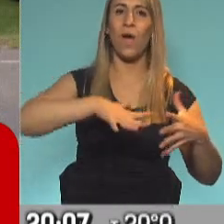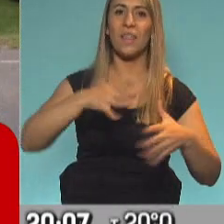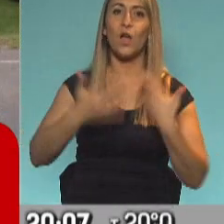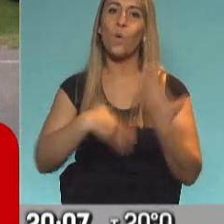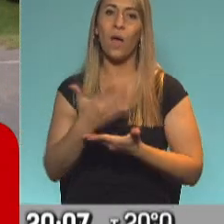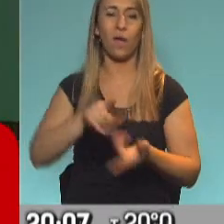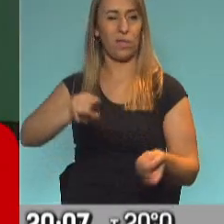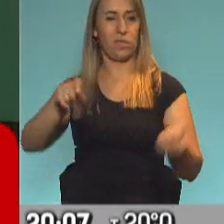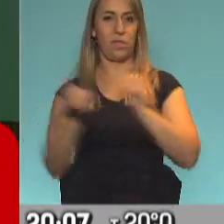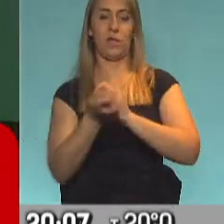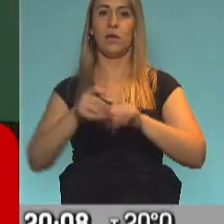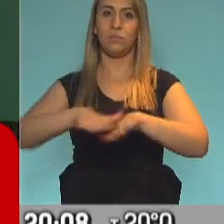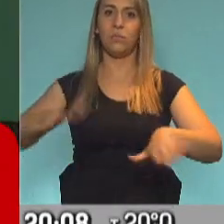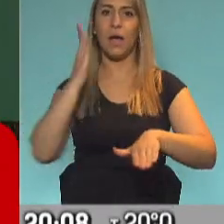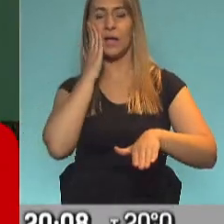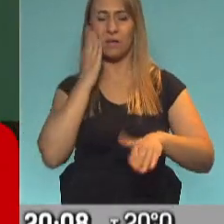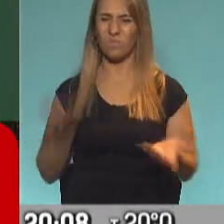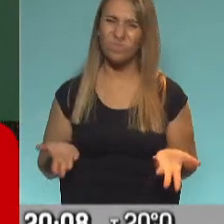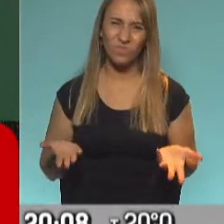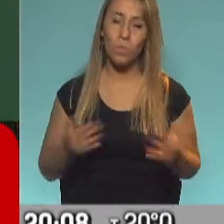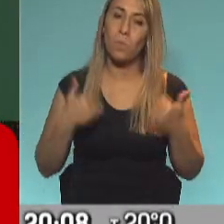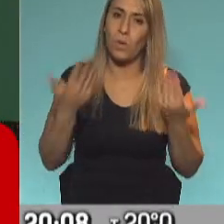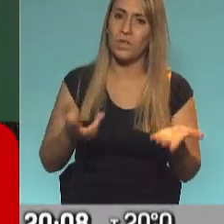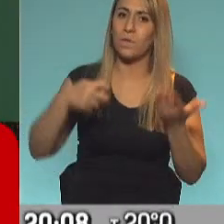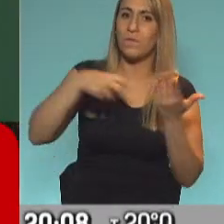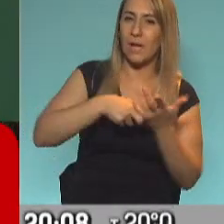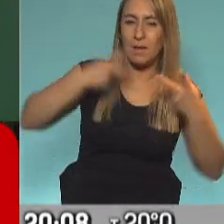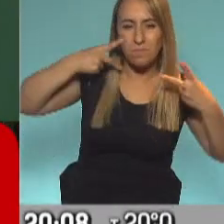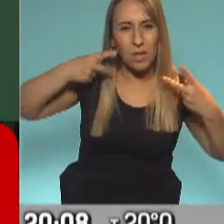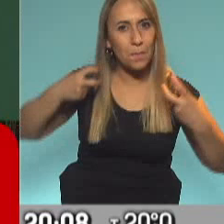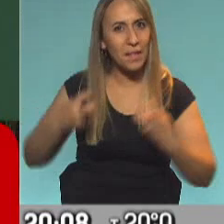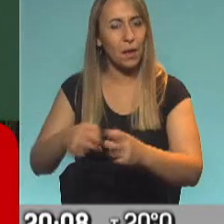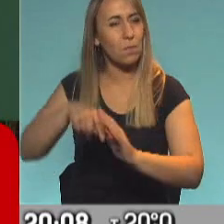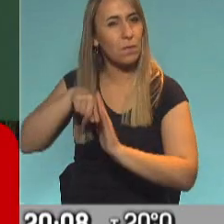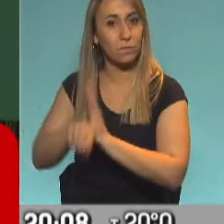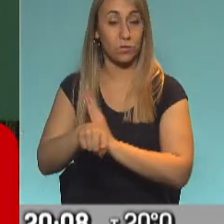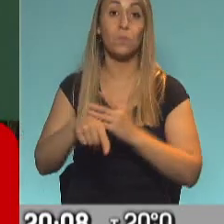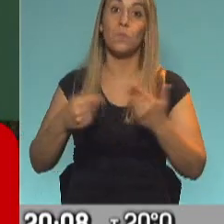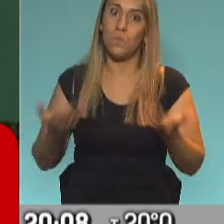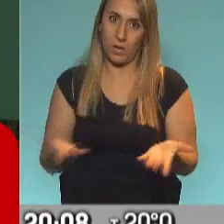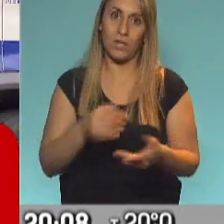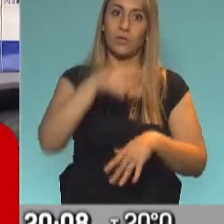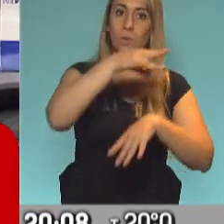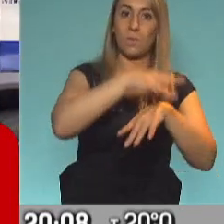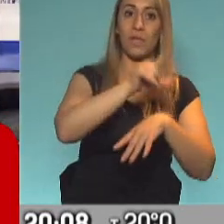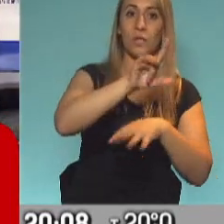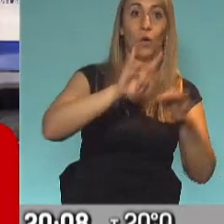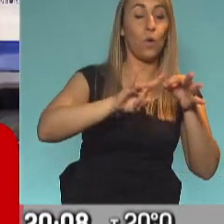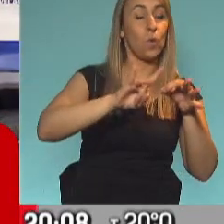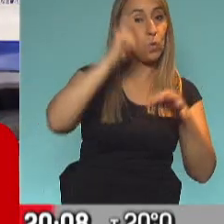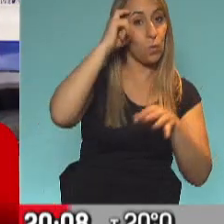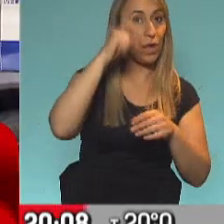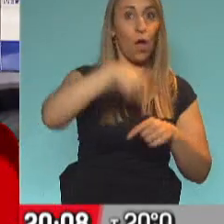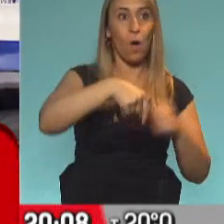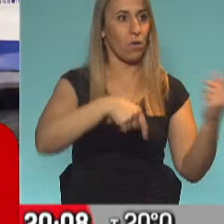por eso es que los fiscales están investigando, y es por eso también que hoy Luque se presentó de manera espontánea y no pudo